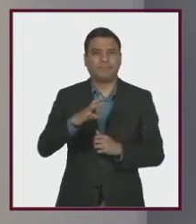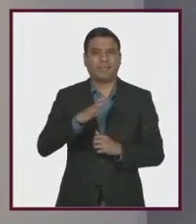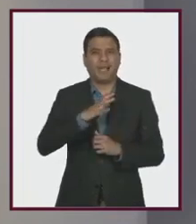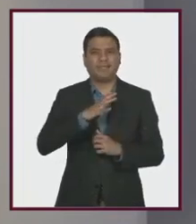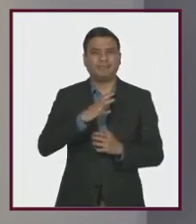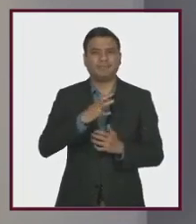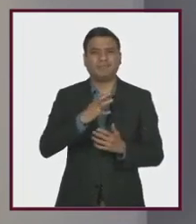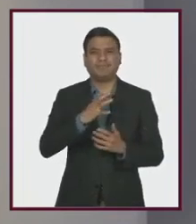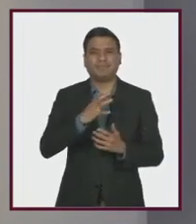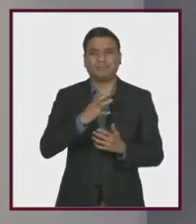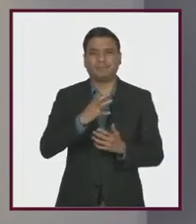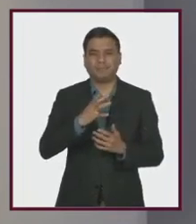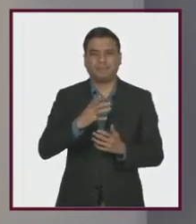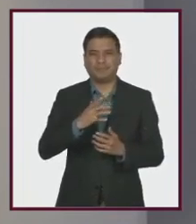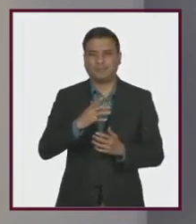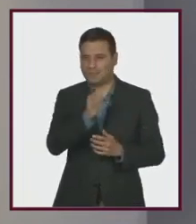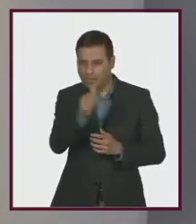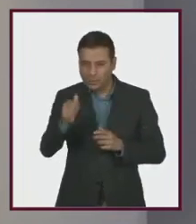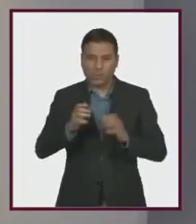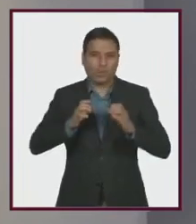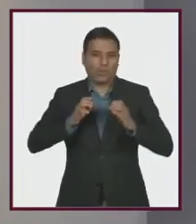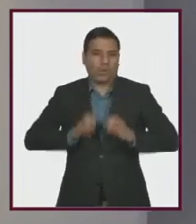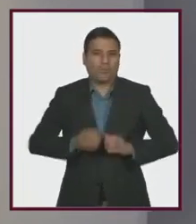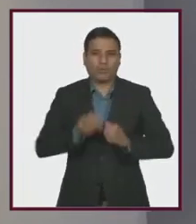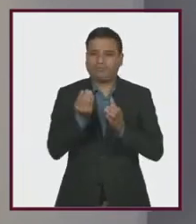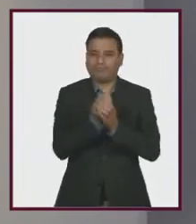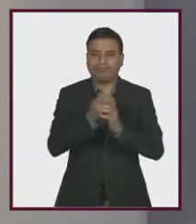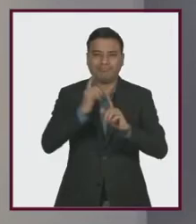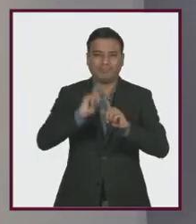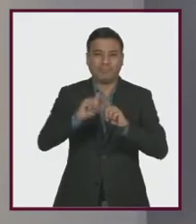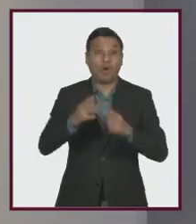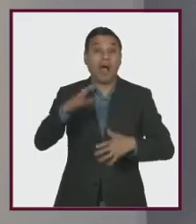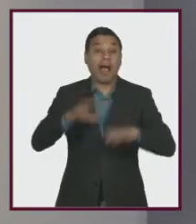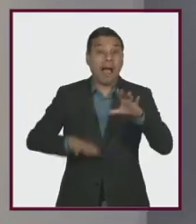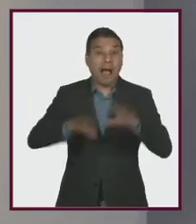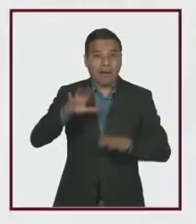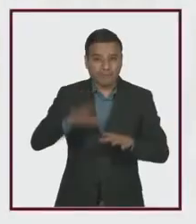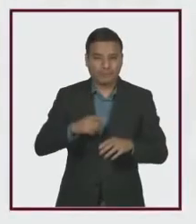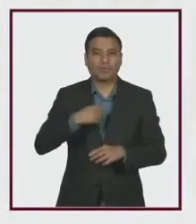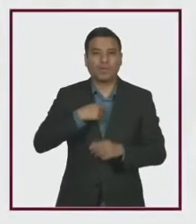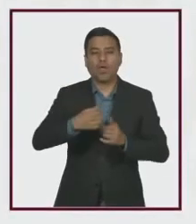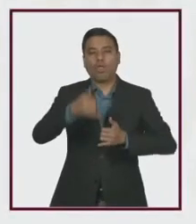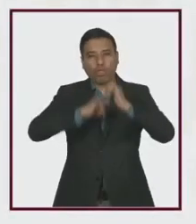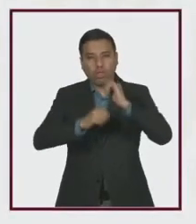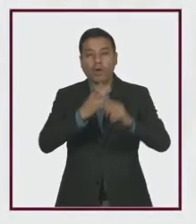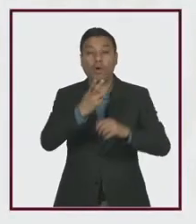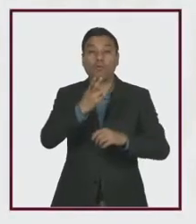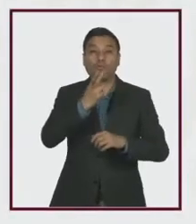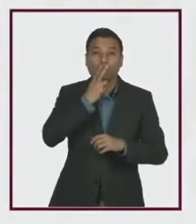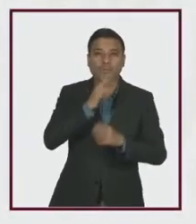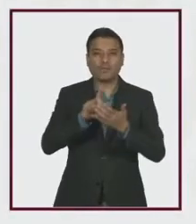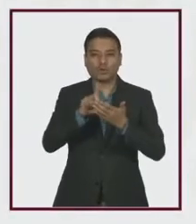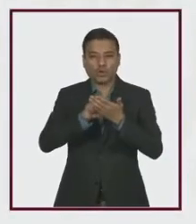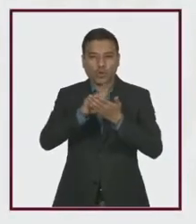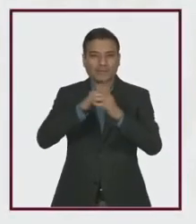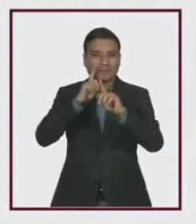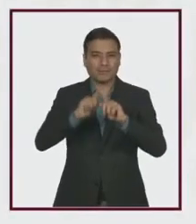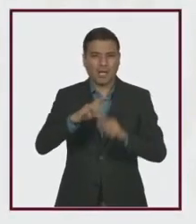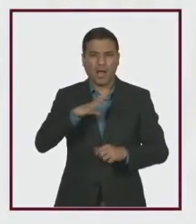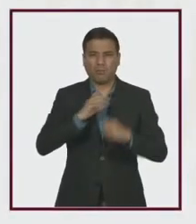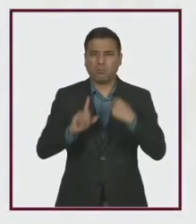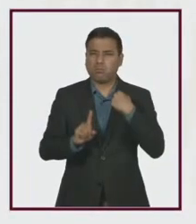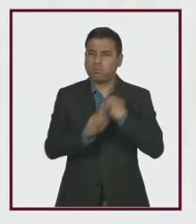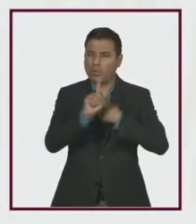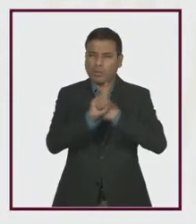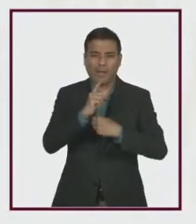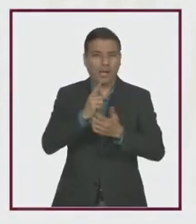el episodio de consumo perjudicial es un episodio donde tuve alguna dificultad, algún problema grave o algún problema con